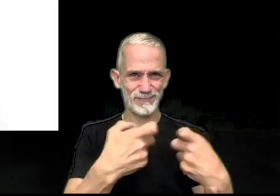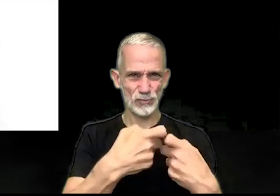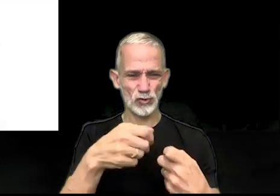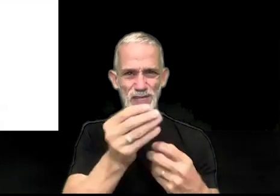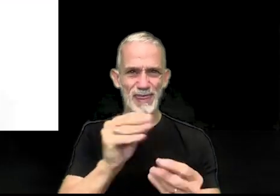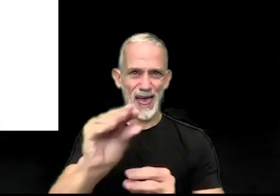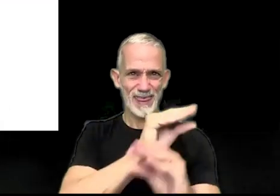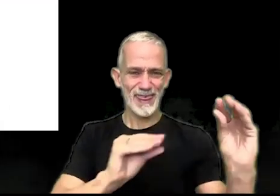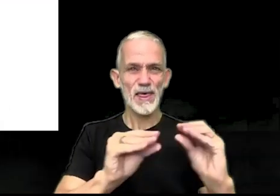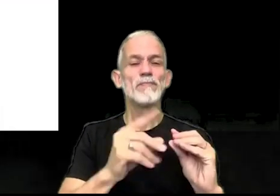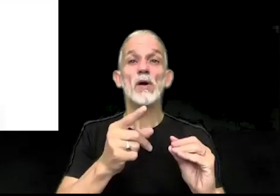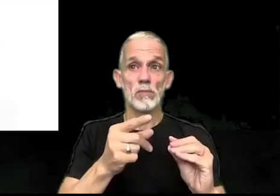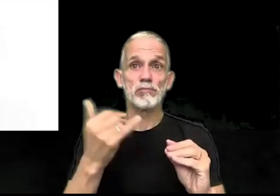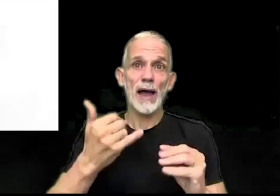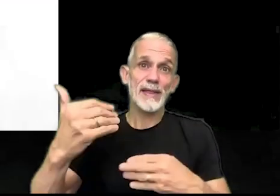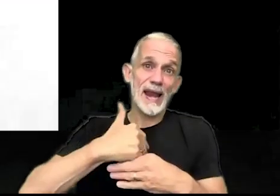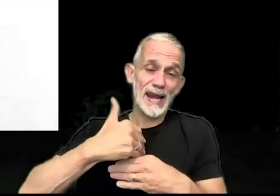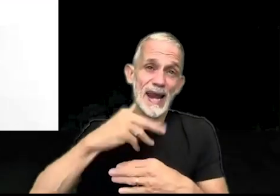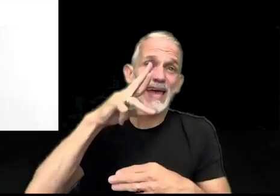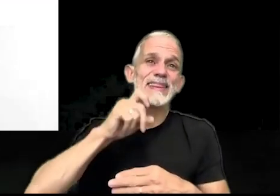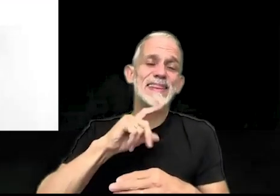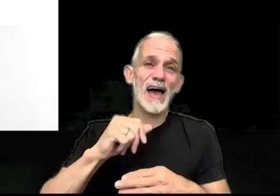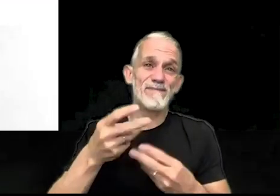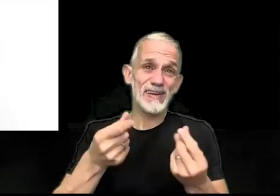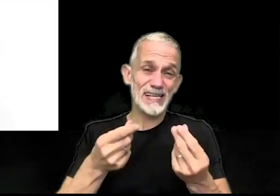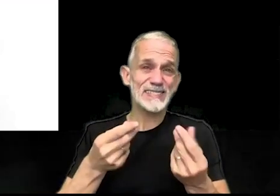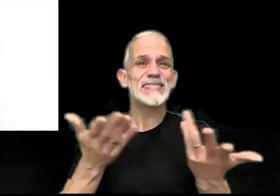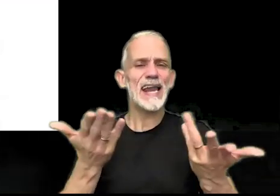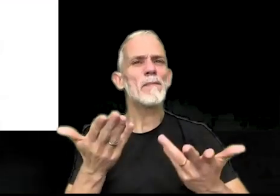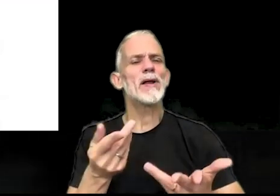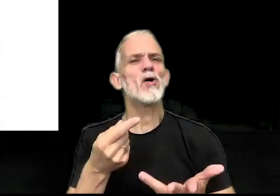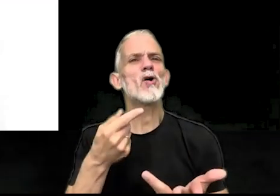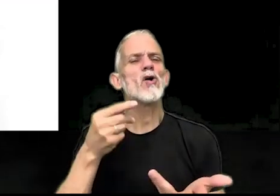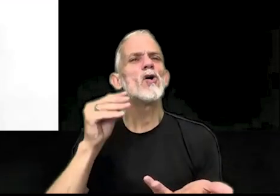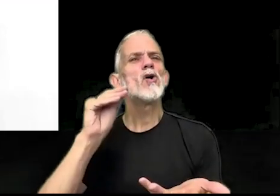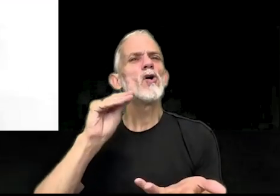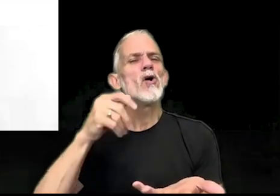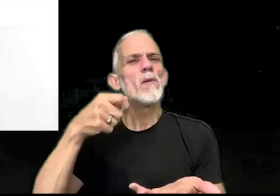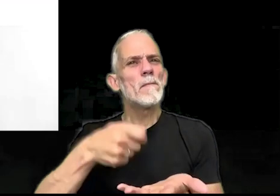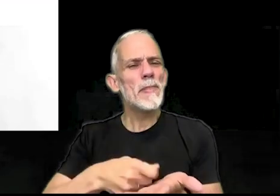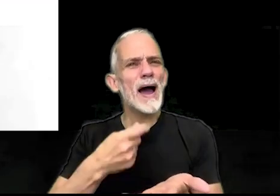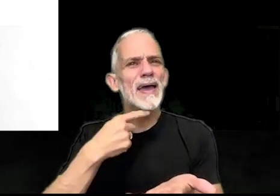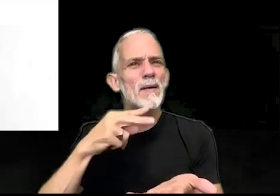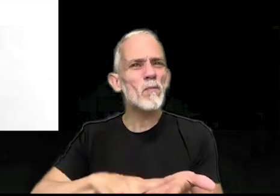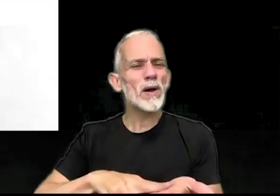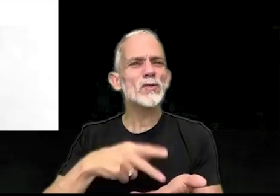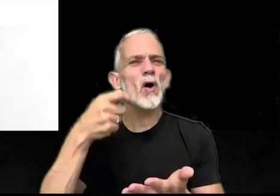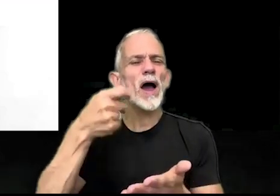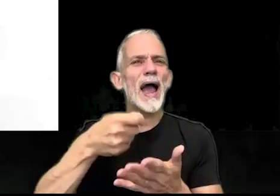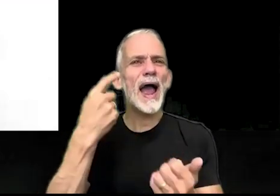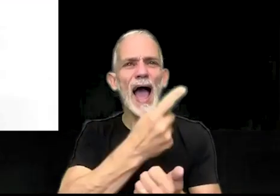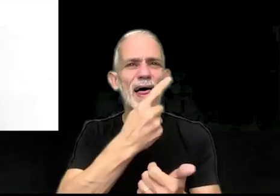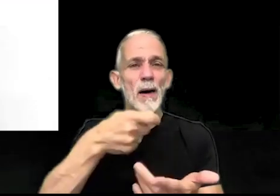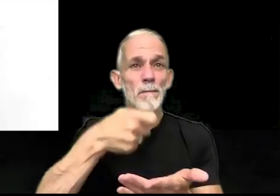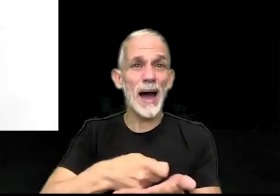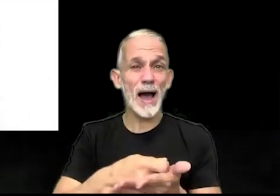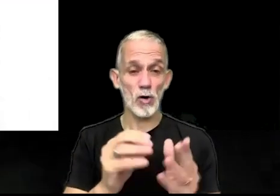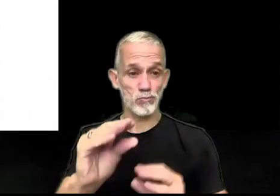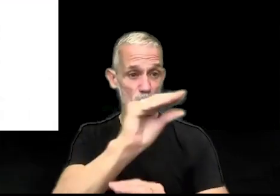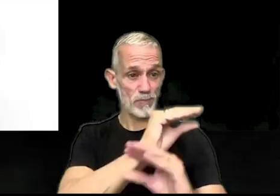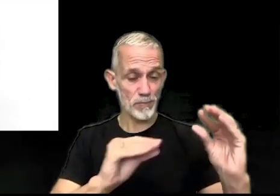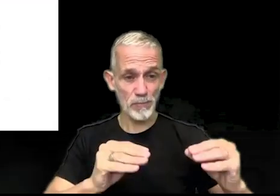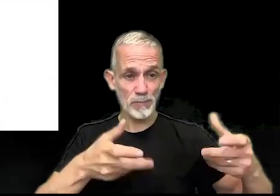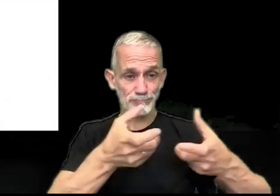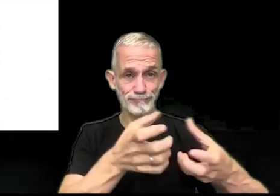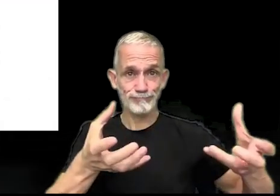enunciados como una renta financiera, pero que queda alcanzada en cada pago o distribución o